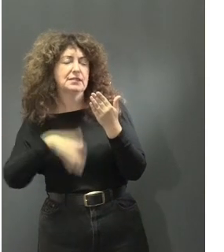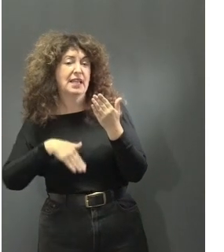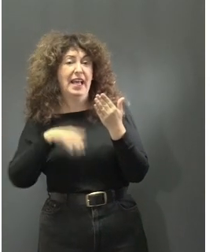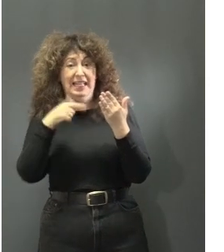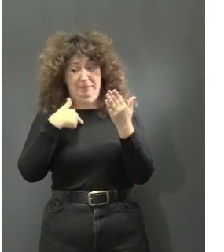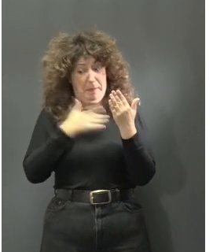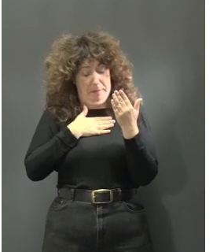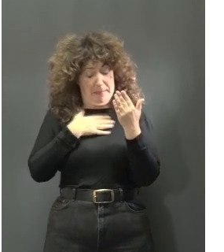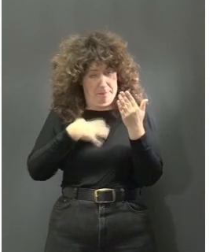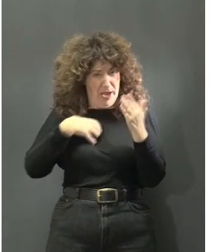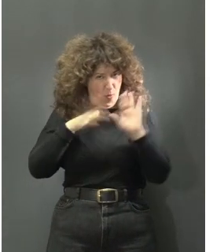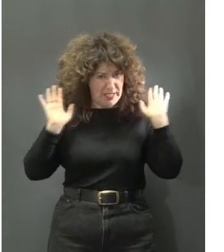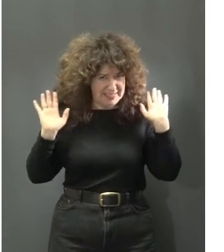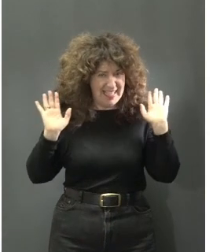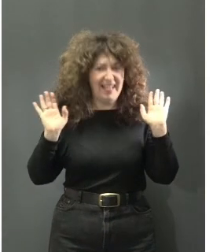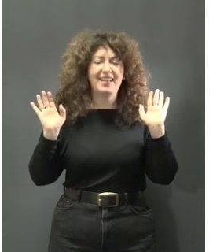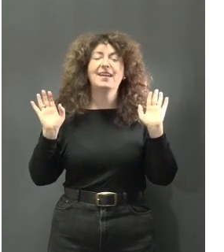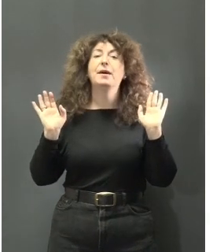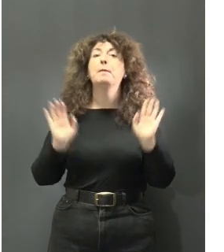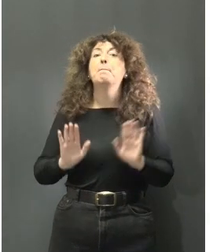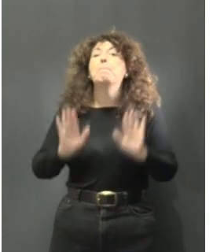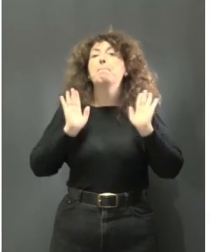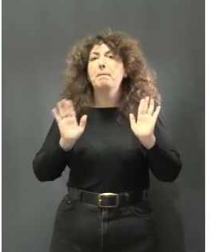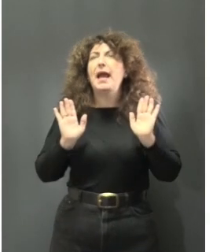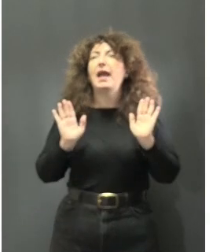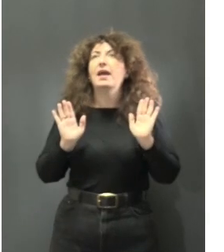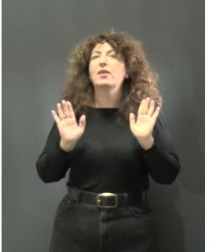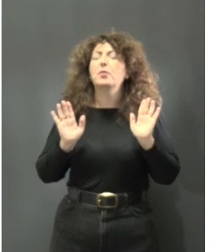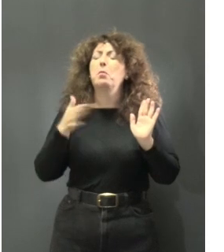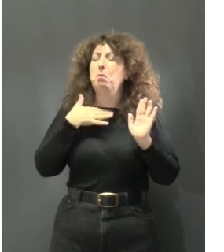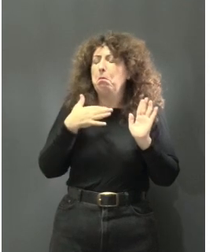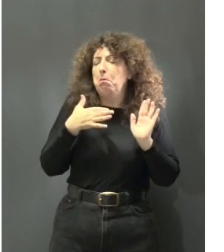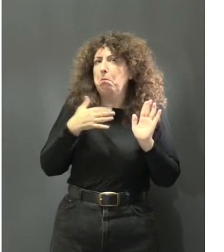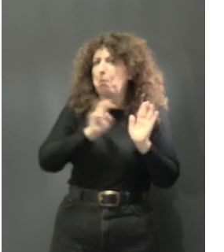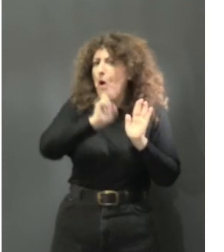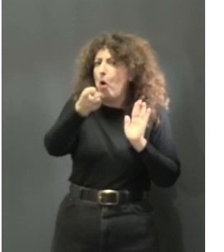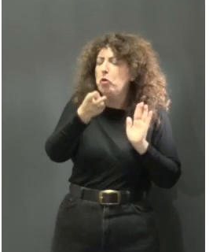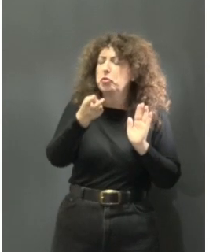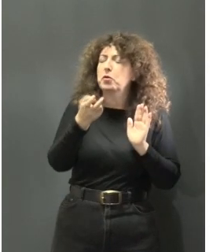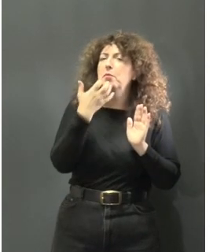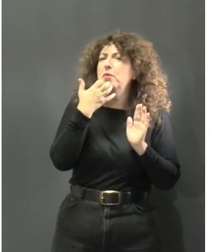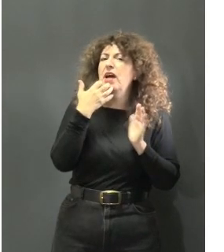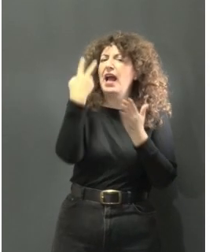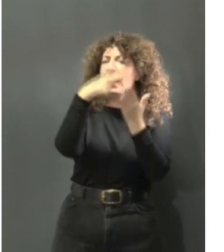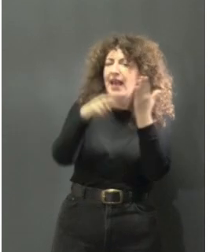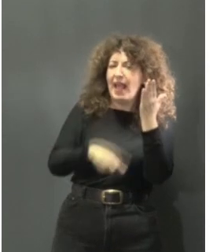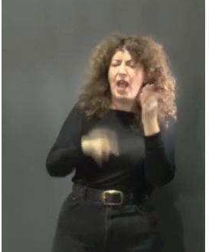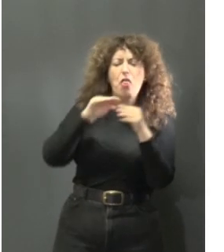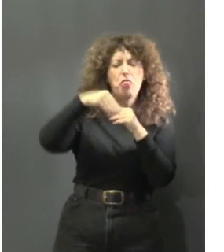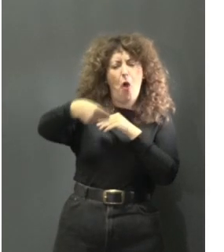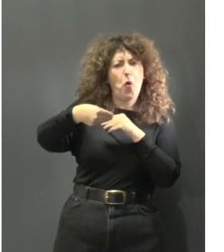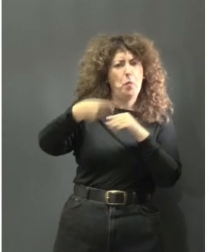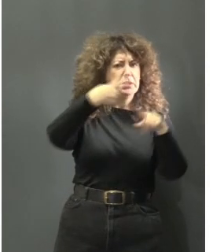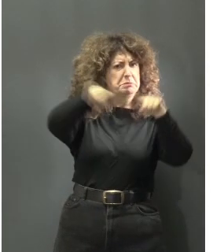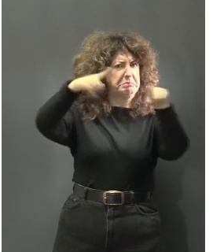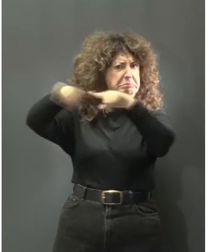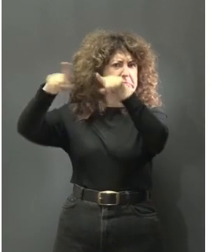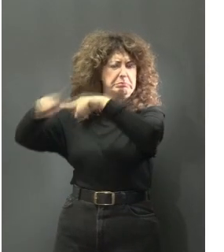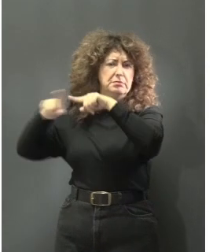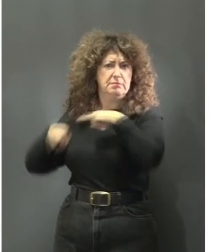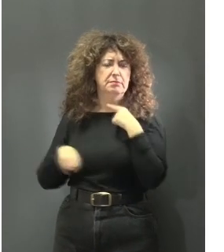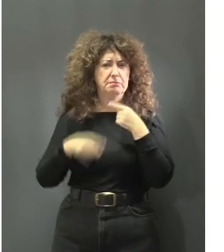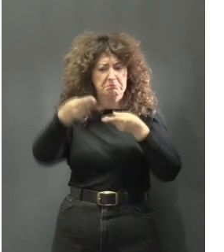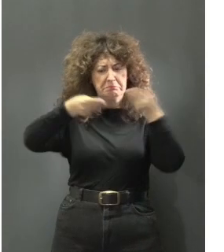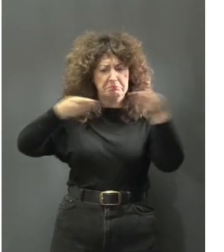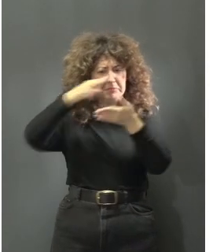menos me cuesta bastante leerlo, pero sí que podemos leer más documentos o diferentes documentos, con lo cual